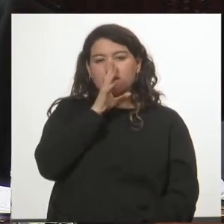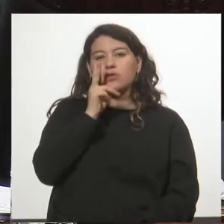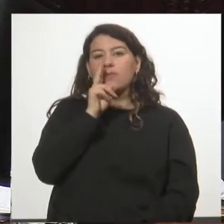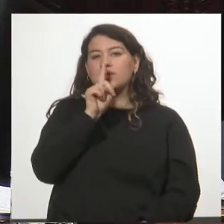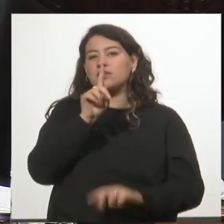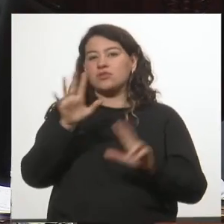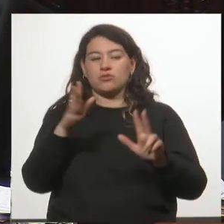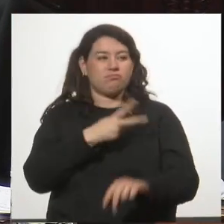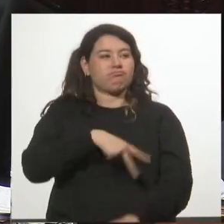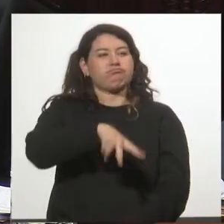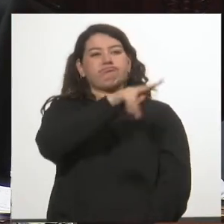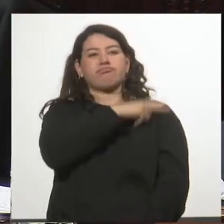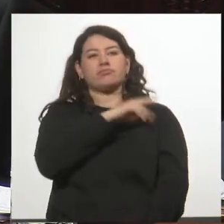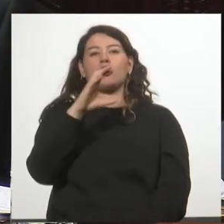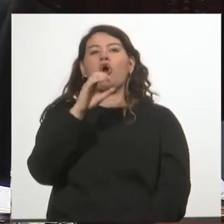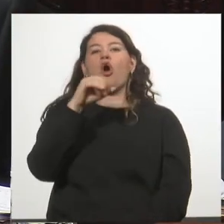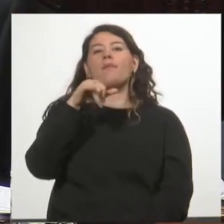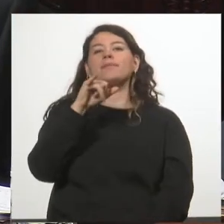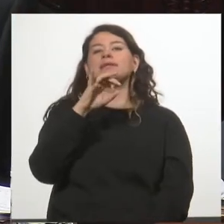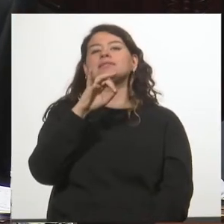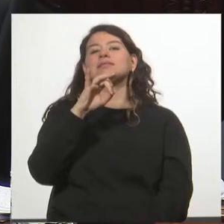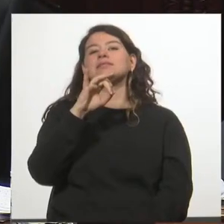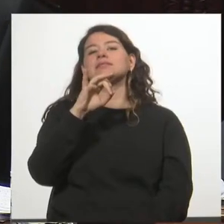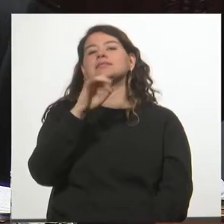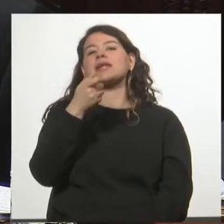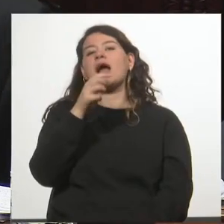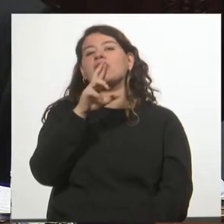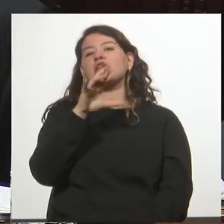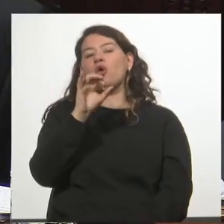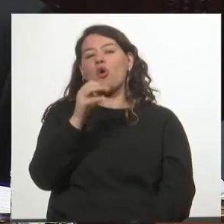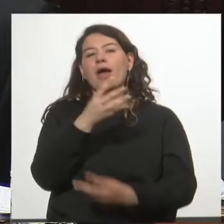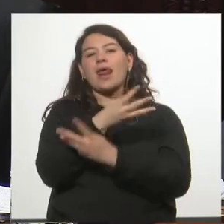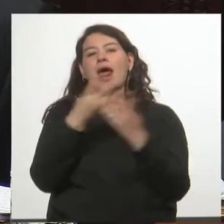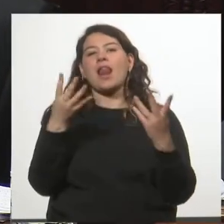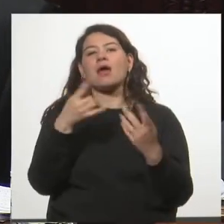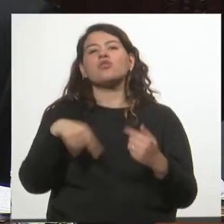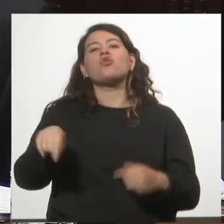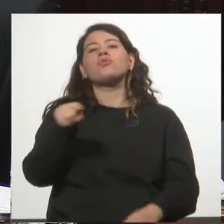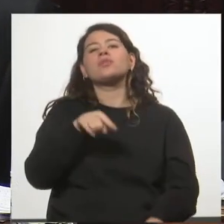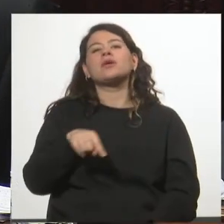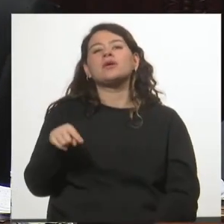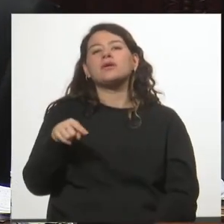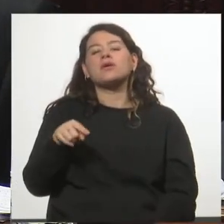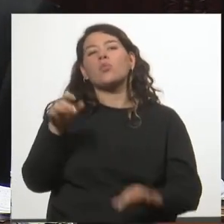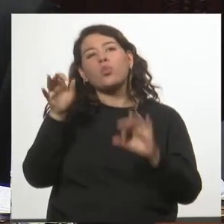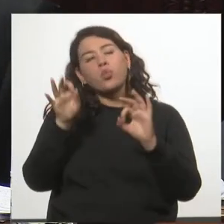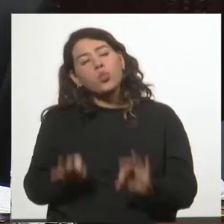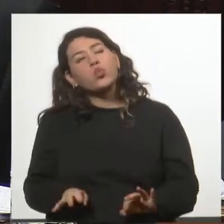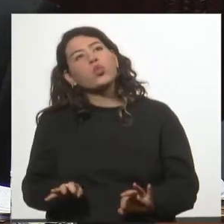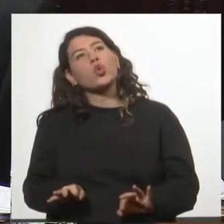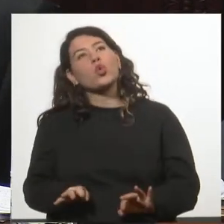comisario general donde reviste casualmente